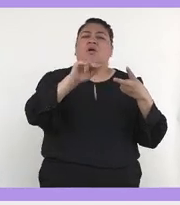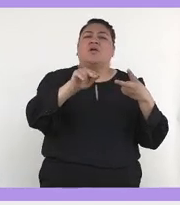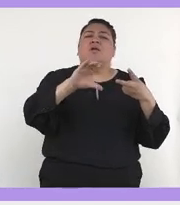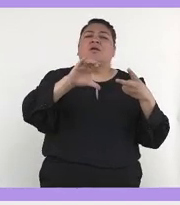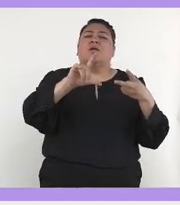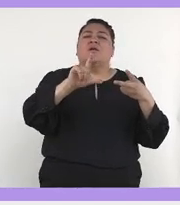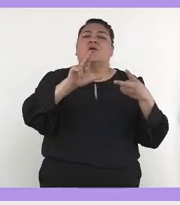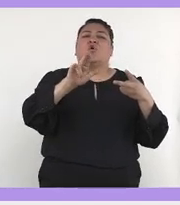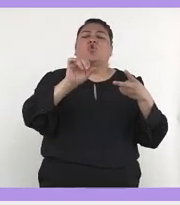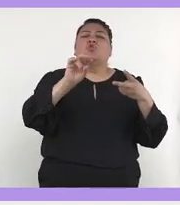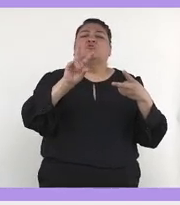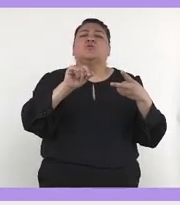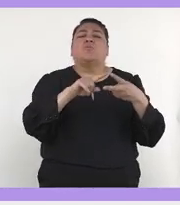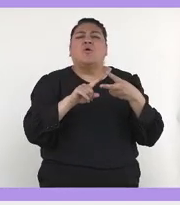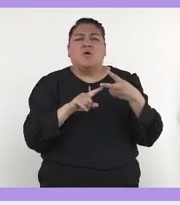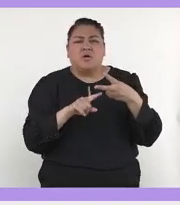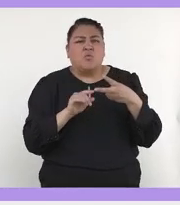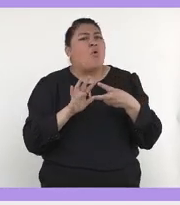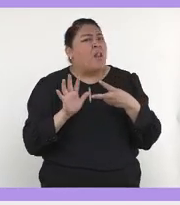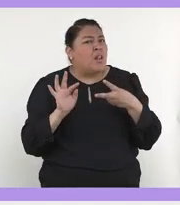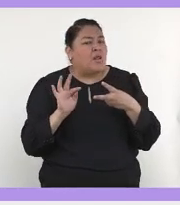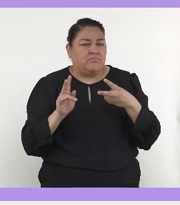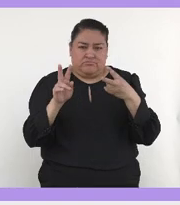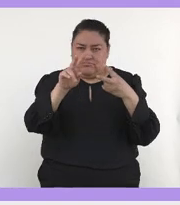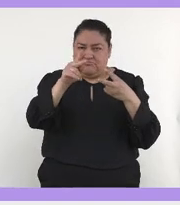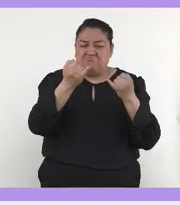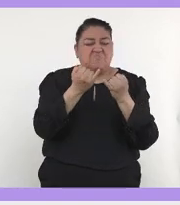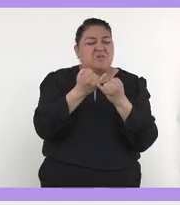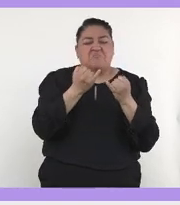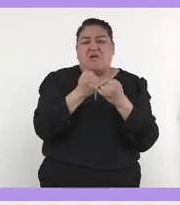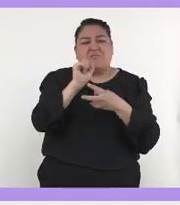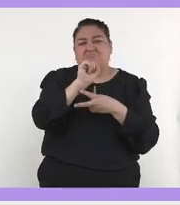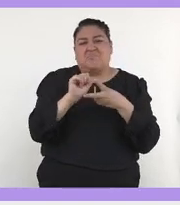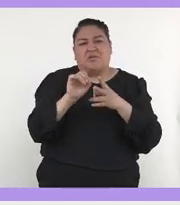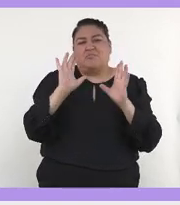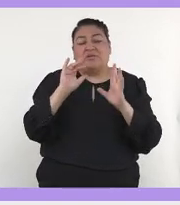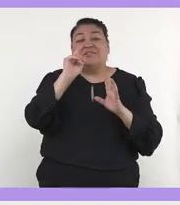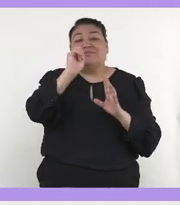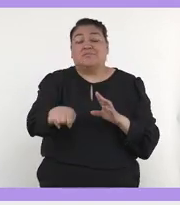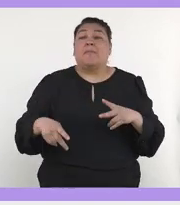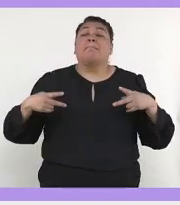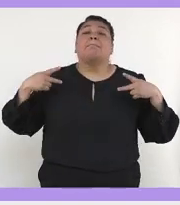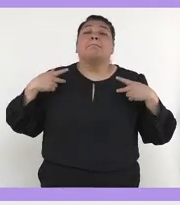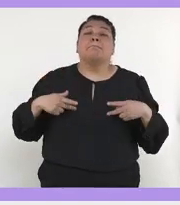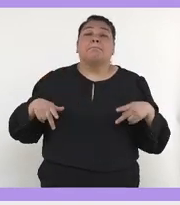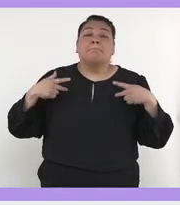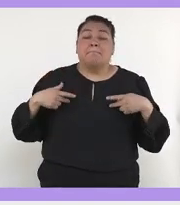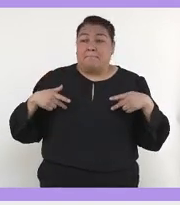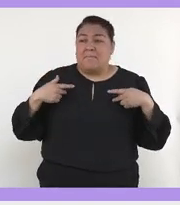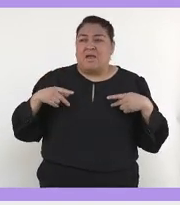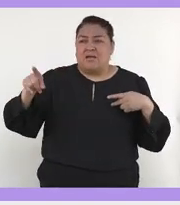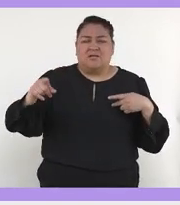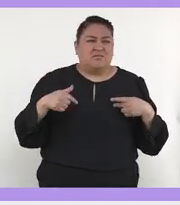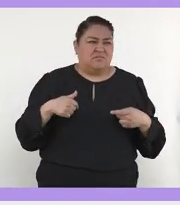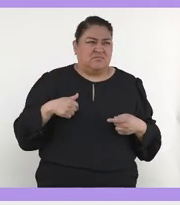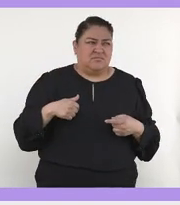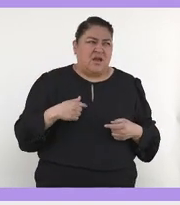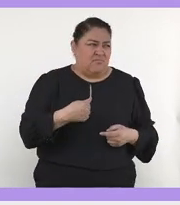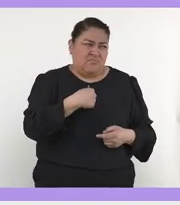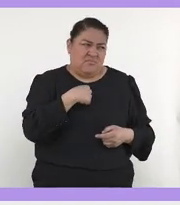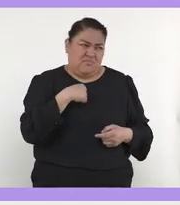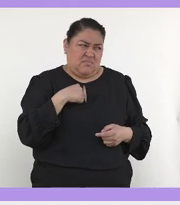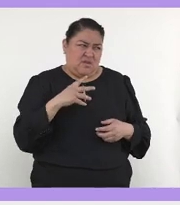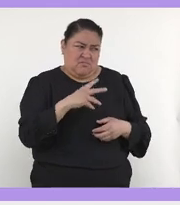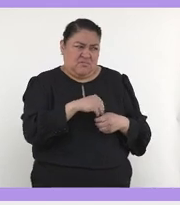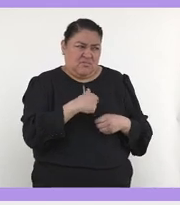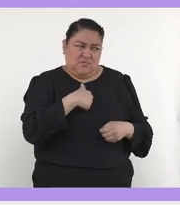queremos decir cuando hablamos de lenguaje incluyente Pues precisamente que todas las personas se sientan incluidas en lo que estamos diciendo en nuestras palabras en